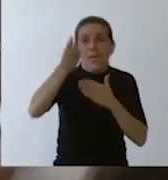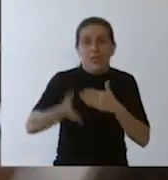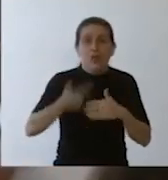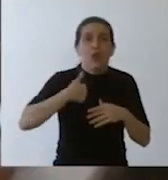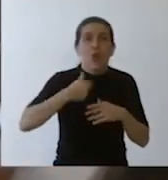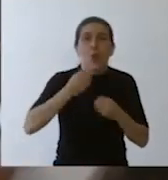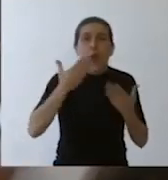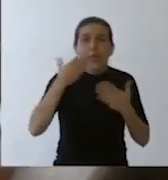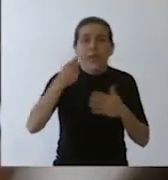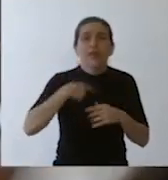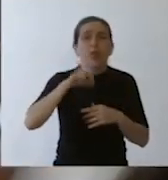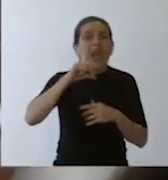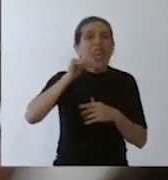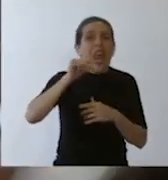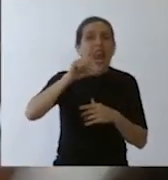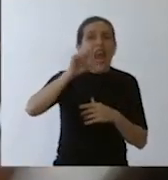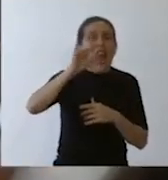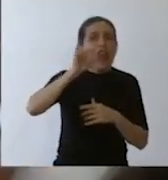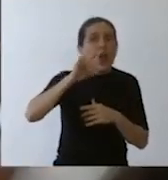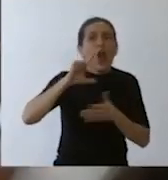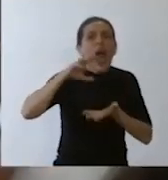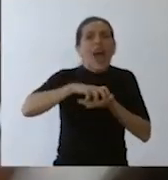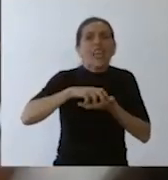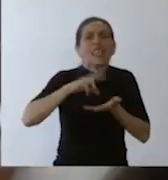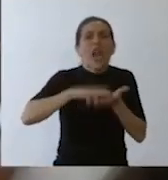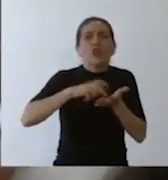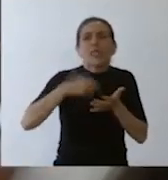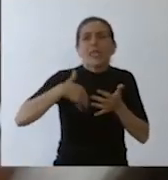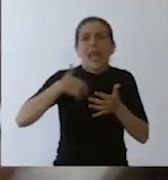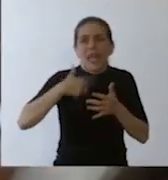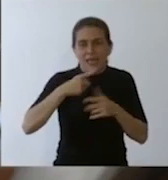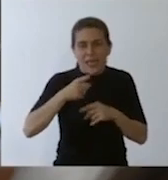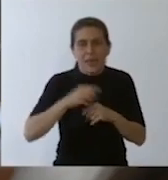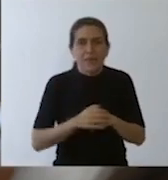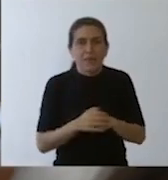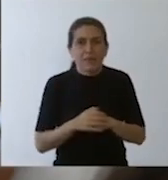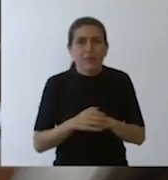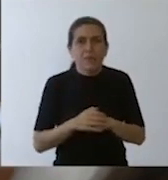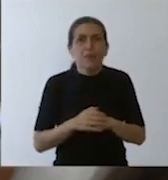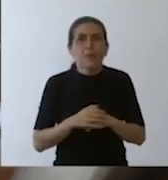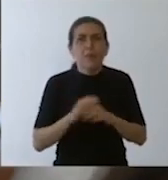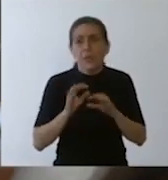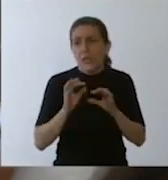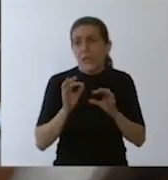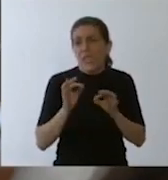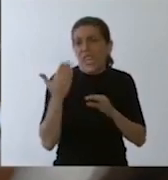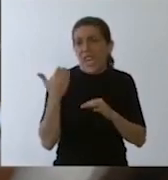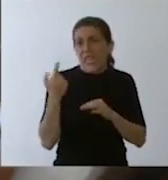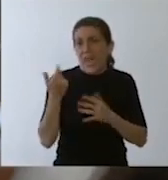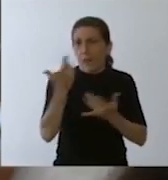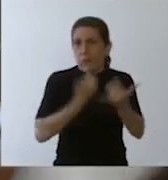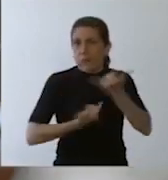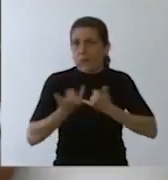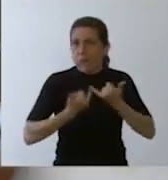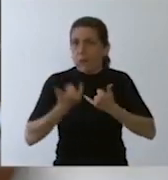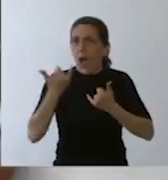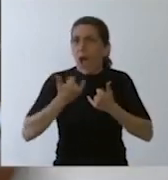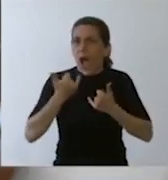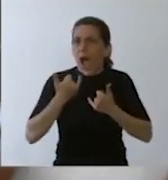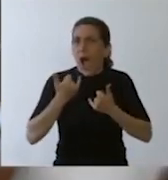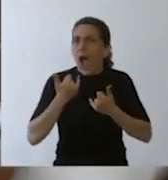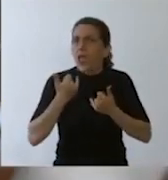tardes. Liliana Calderón, de la agencia Noticias Argentinas. Acaban de comentarnos que habían hecho una